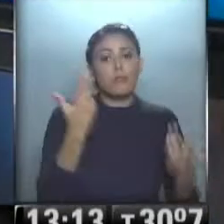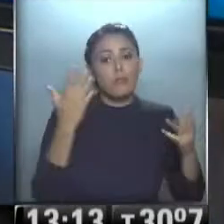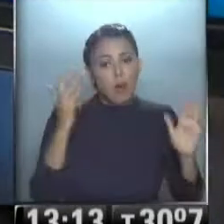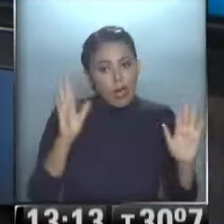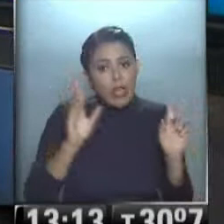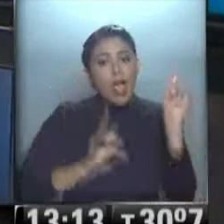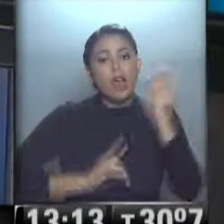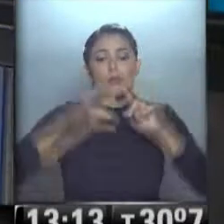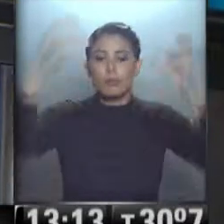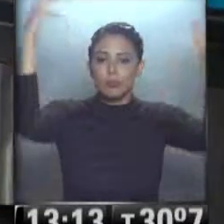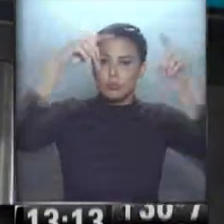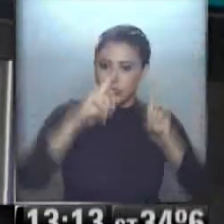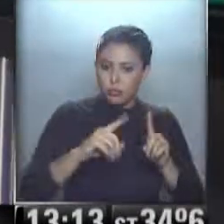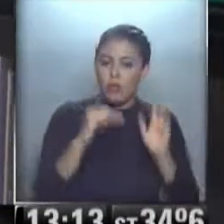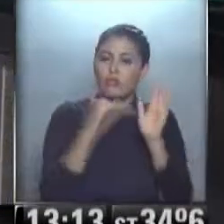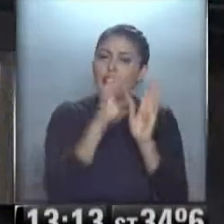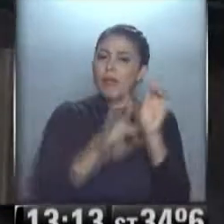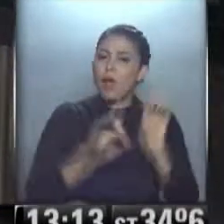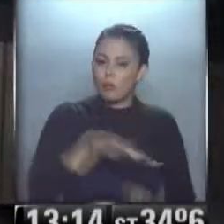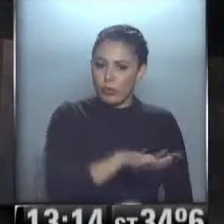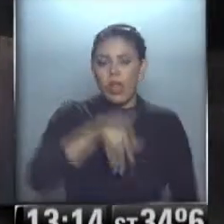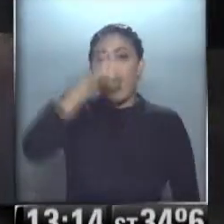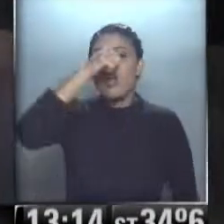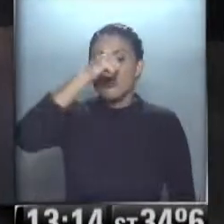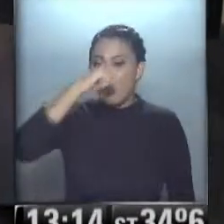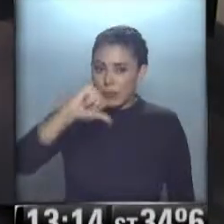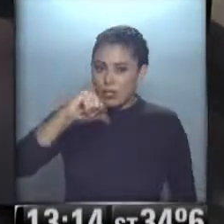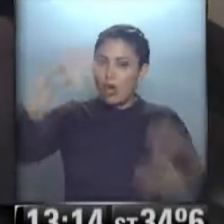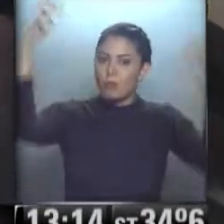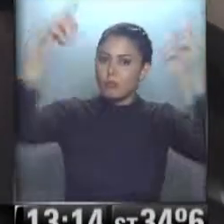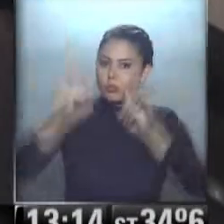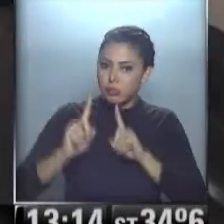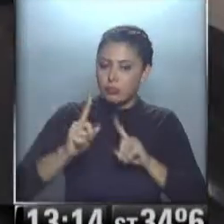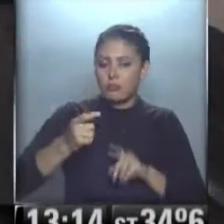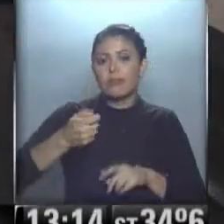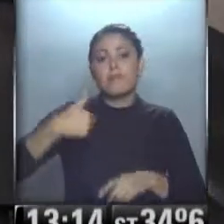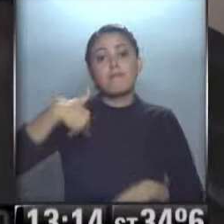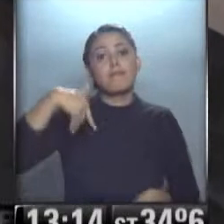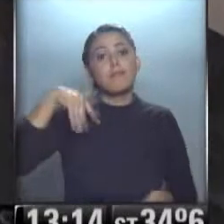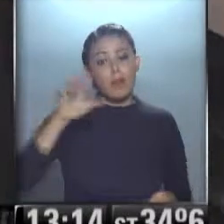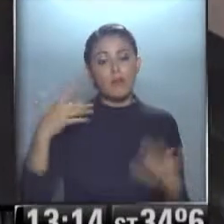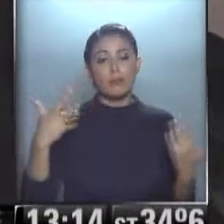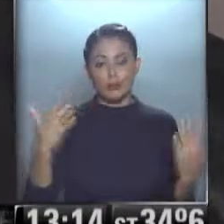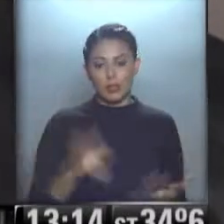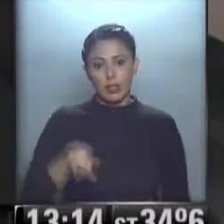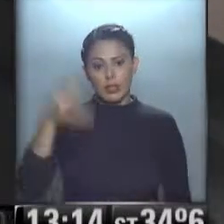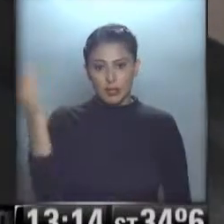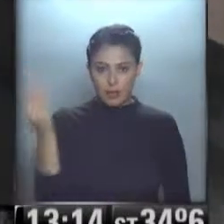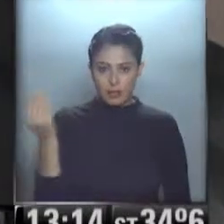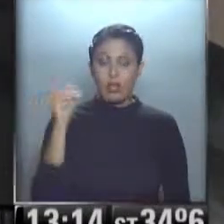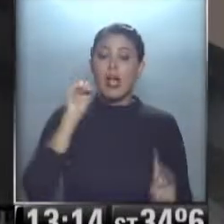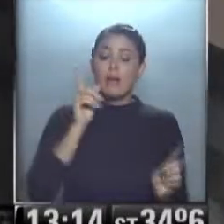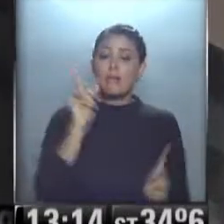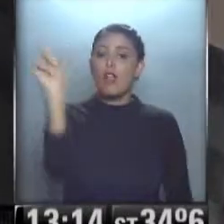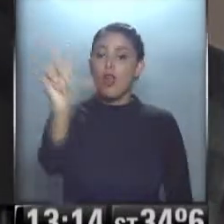de alguna tormenta aislada. El domingo la probabilidad de tormentas es aún mayor que el sábado. Es más, el